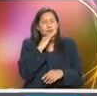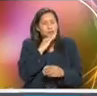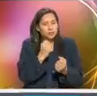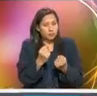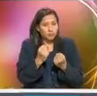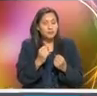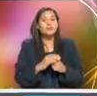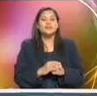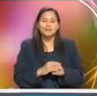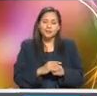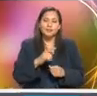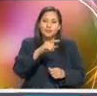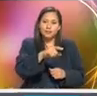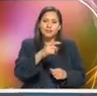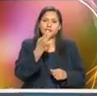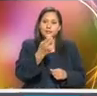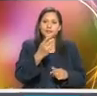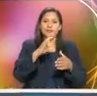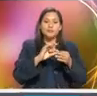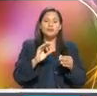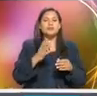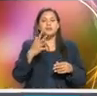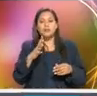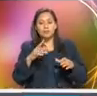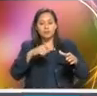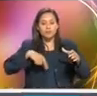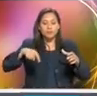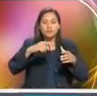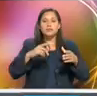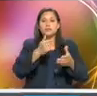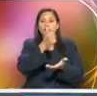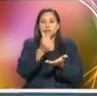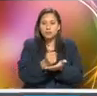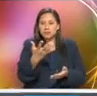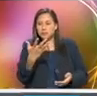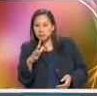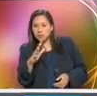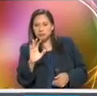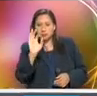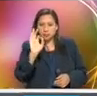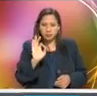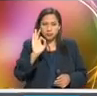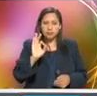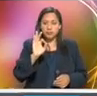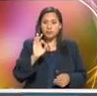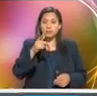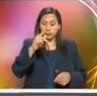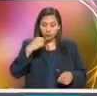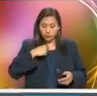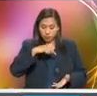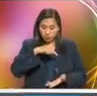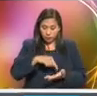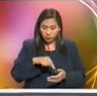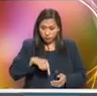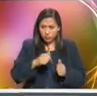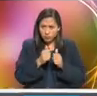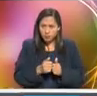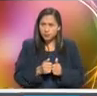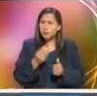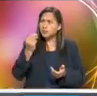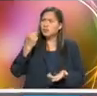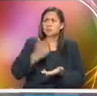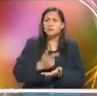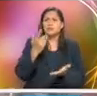elevado, esto refiere al promedio de la ciudad. Pero nosotros podemos determinar que en el punto en donde estamos probablemente no esté tan